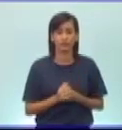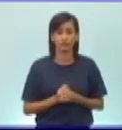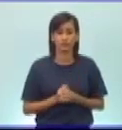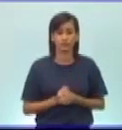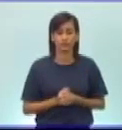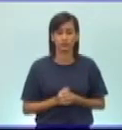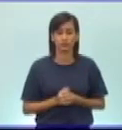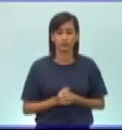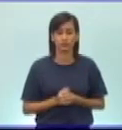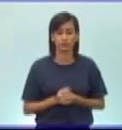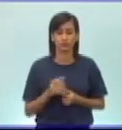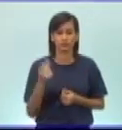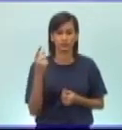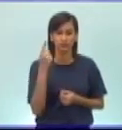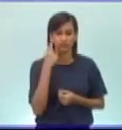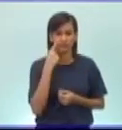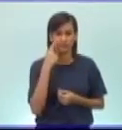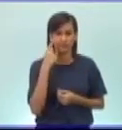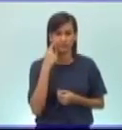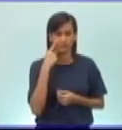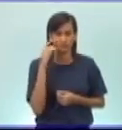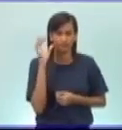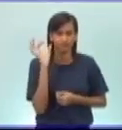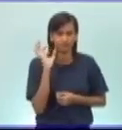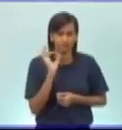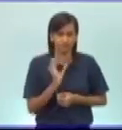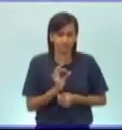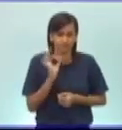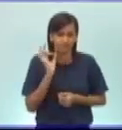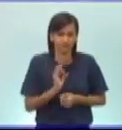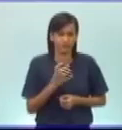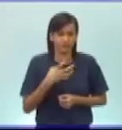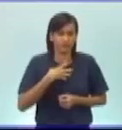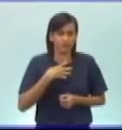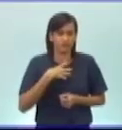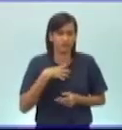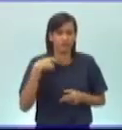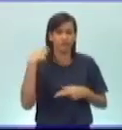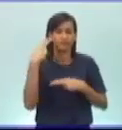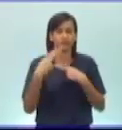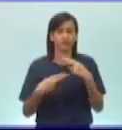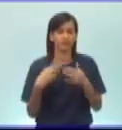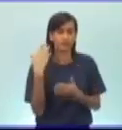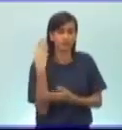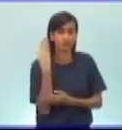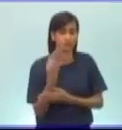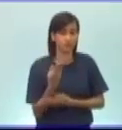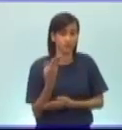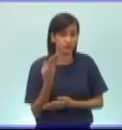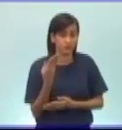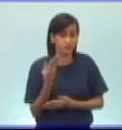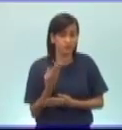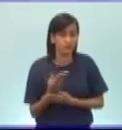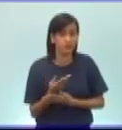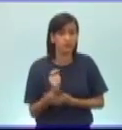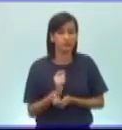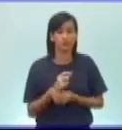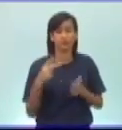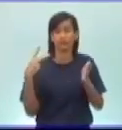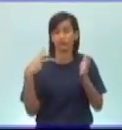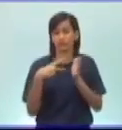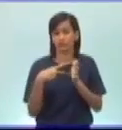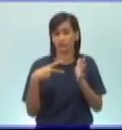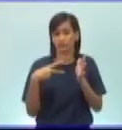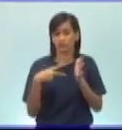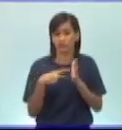391. Fíjense que siempre tenemos que hacer la comprobación de la división